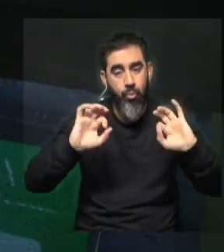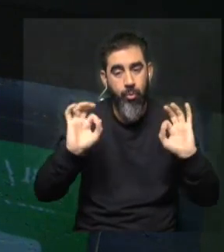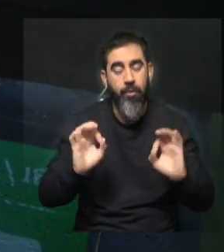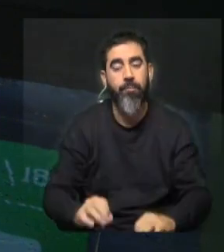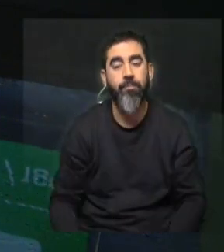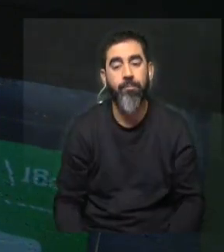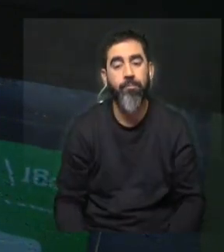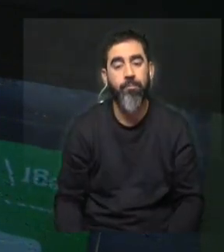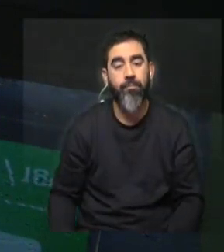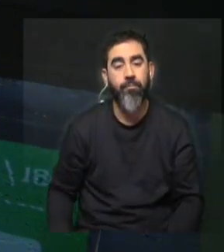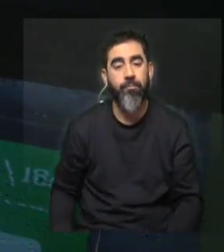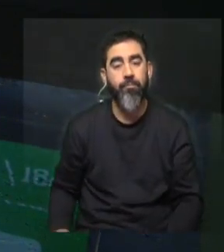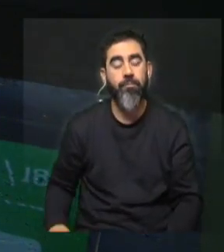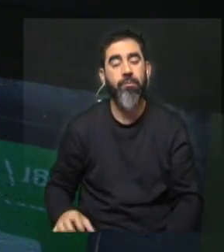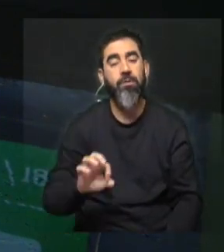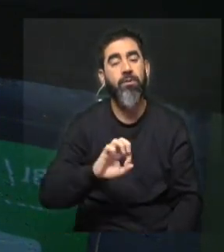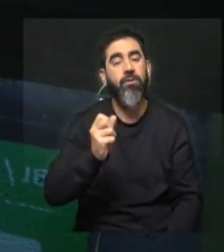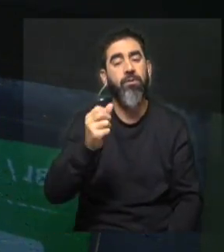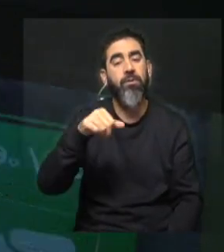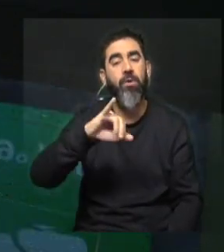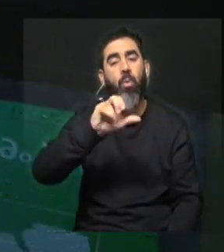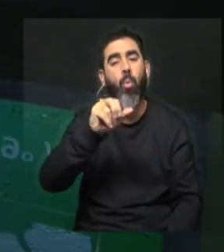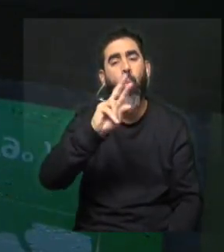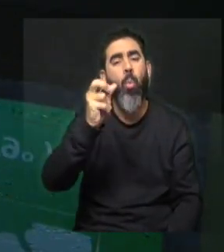el pronóstico de meteorología Cuándo es San Juan